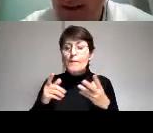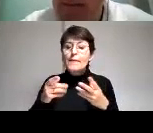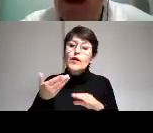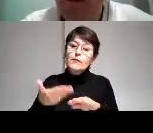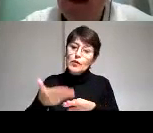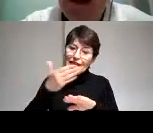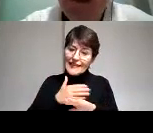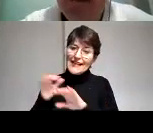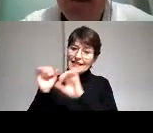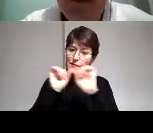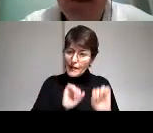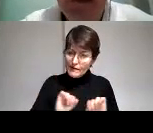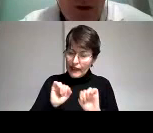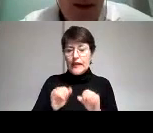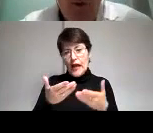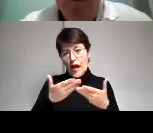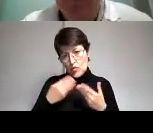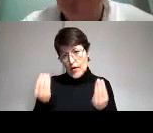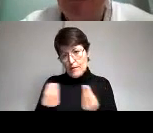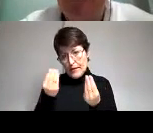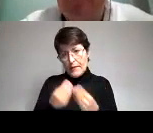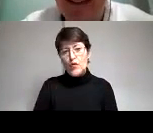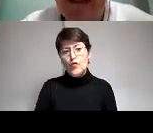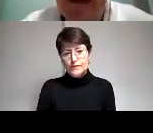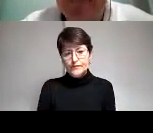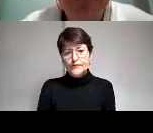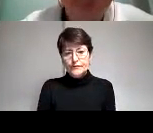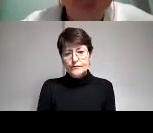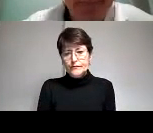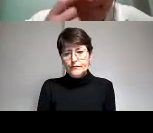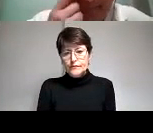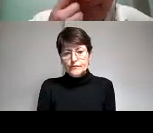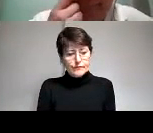defensiva bastante mayor y una salud bastante más íntegra.